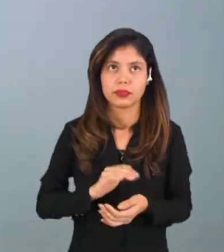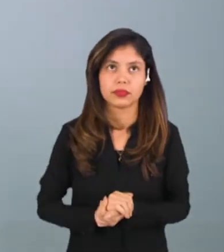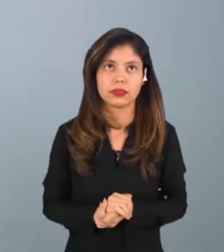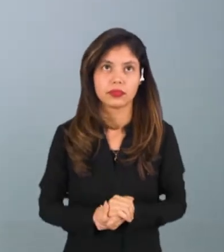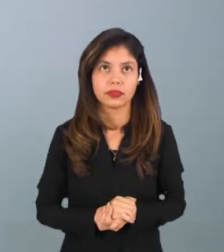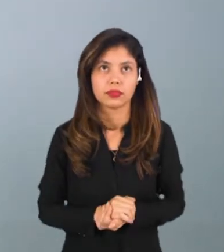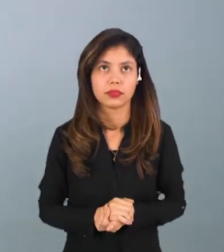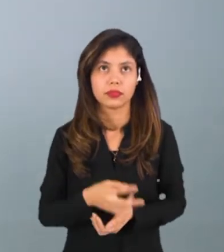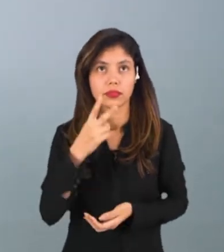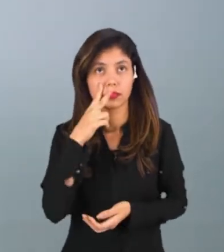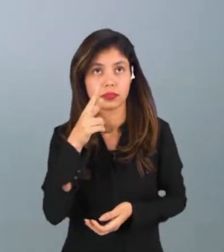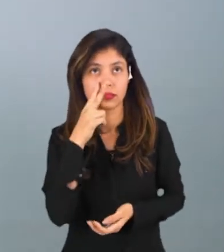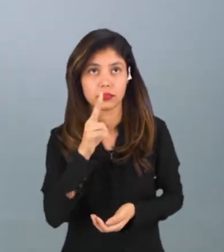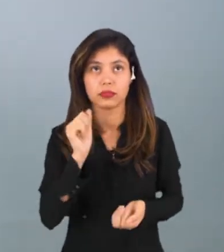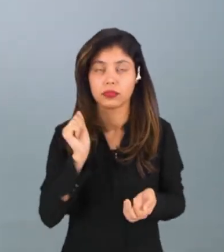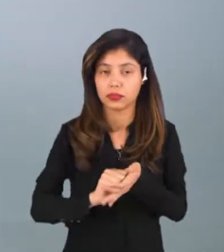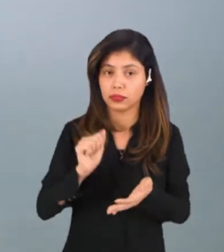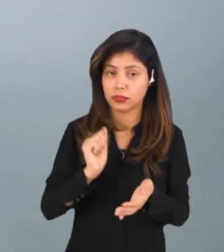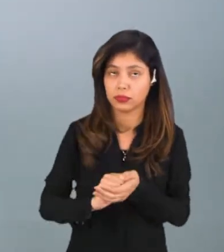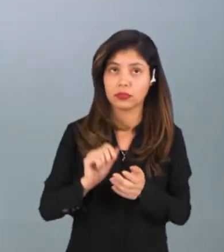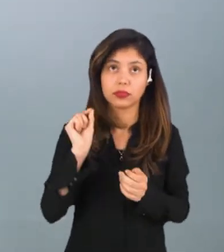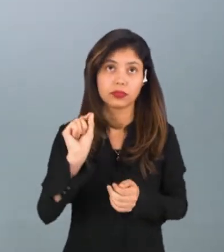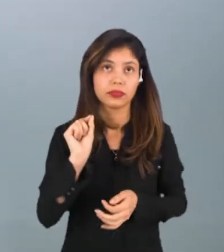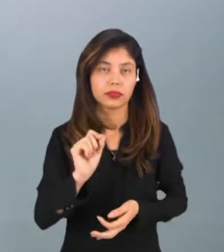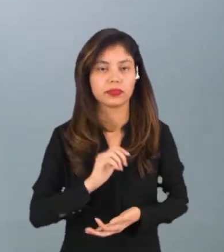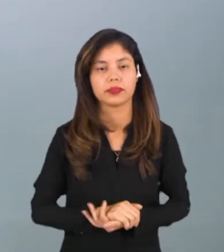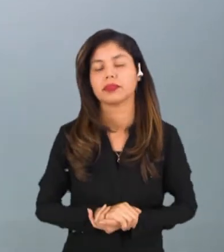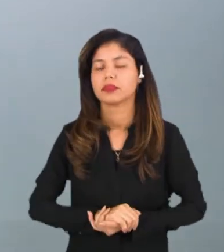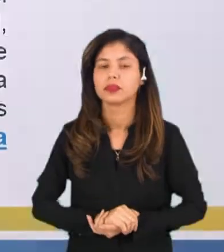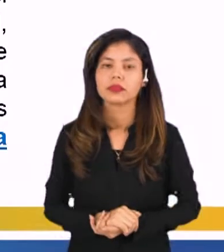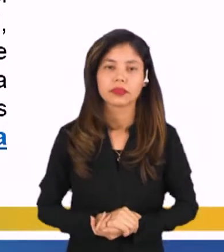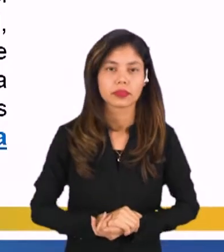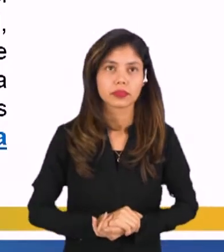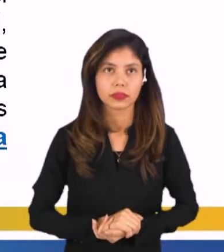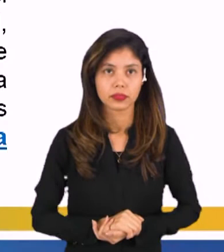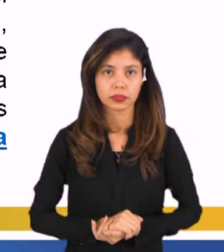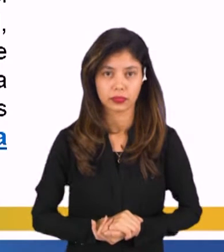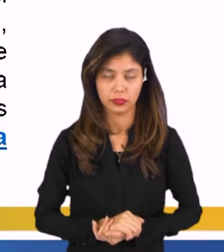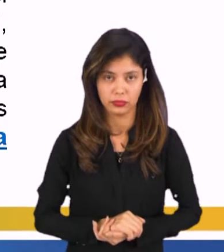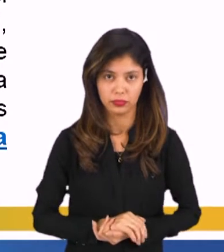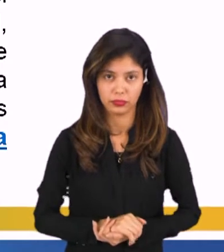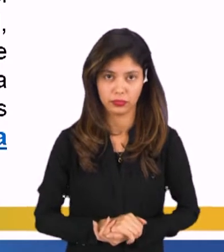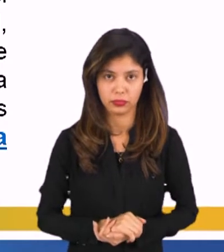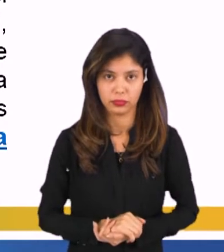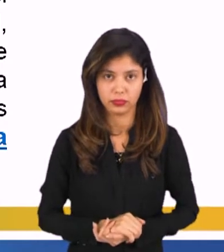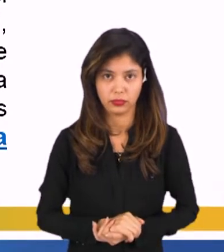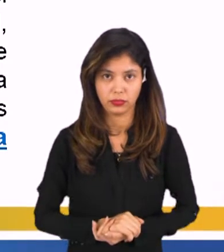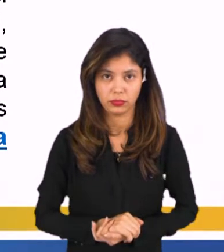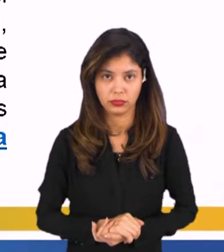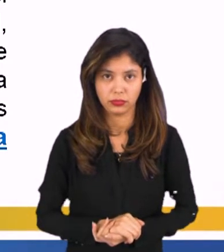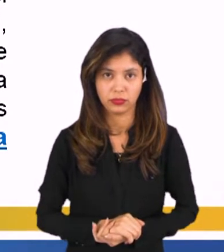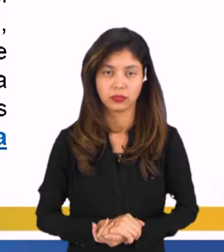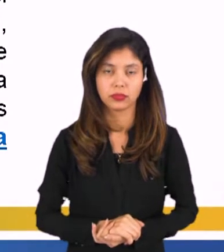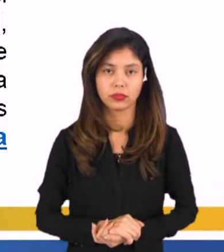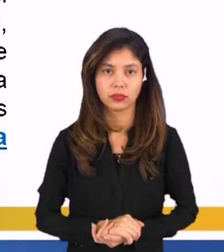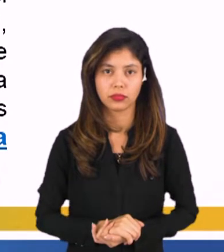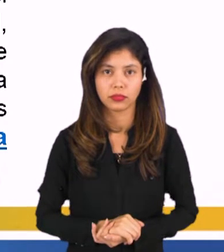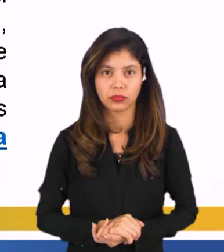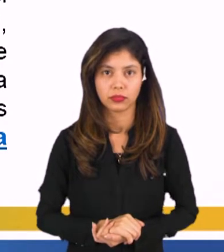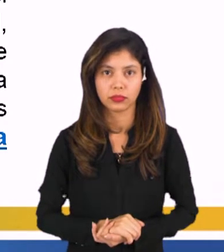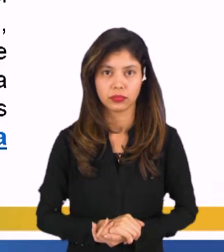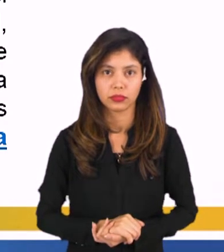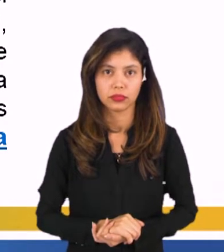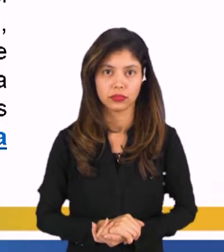Vamos a la definición de biografía. ¿Qué es la biografía? Del griego bios, que significa